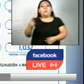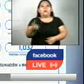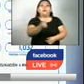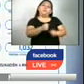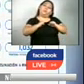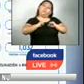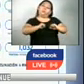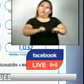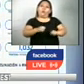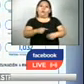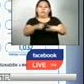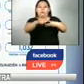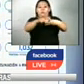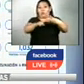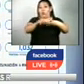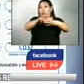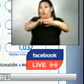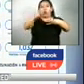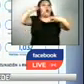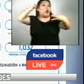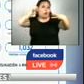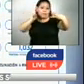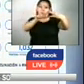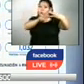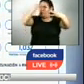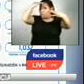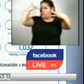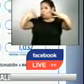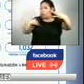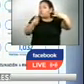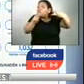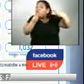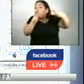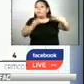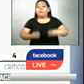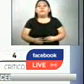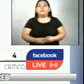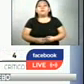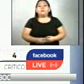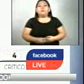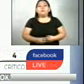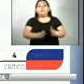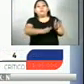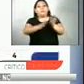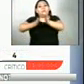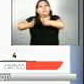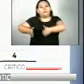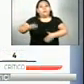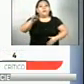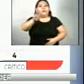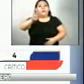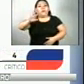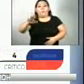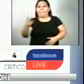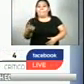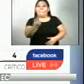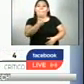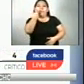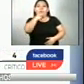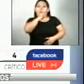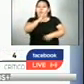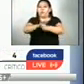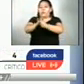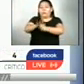más. Se trata de 2 hombres y una mujer de la tercera edad. Mientras que 45 pacientes